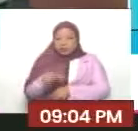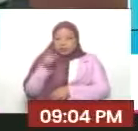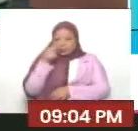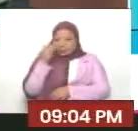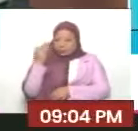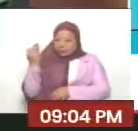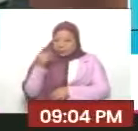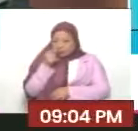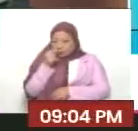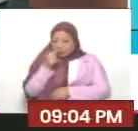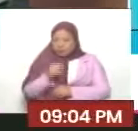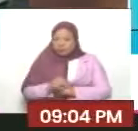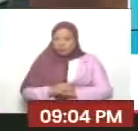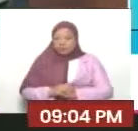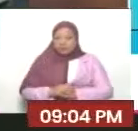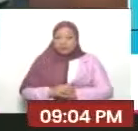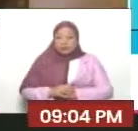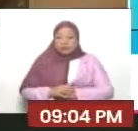Álvarez,